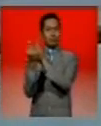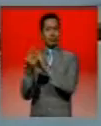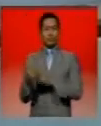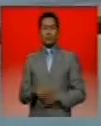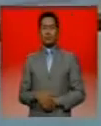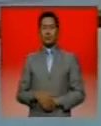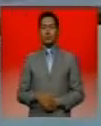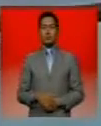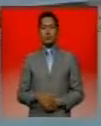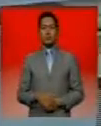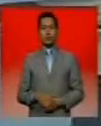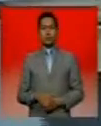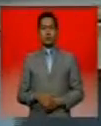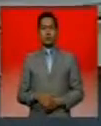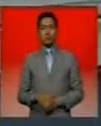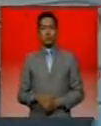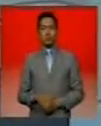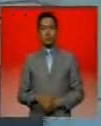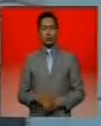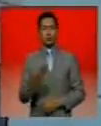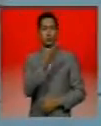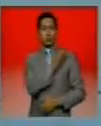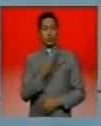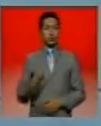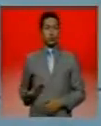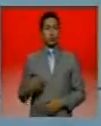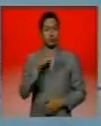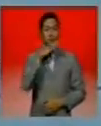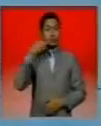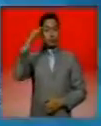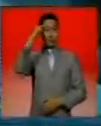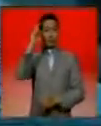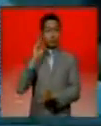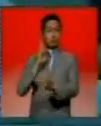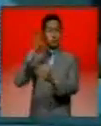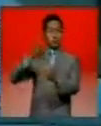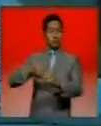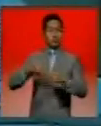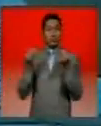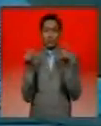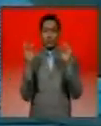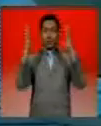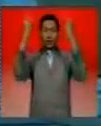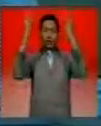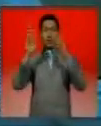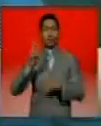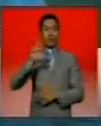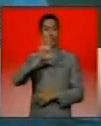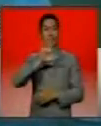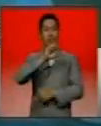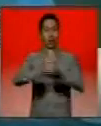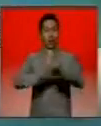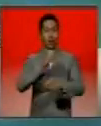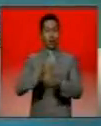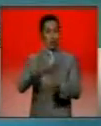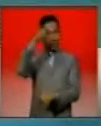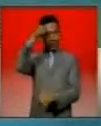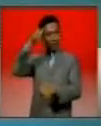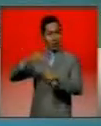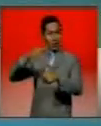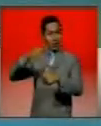Y en el mismo tema, el primer mandatario, Rafael Correa, participará en la celebración de los 25 años del aniversario de la